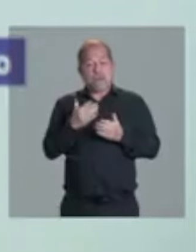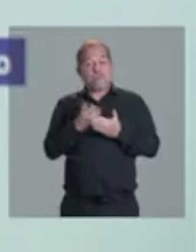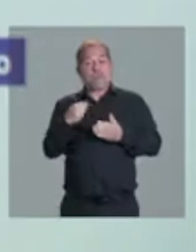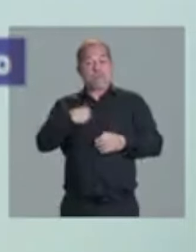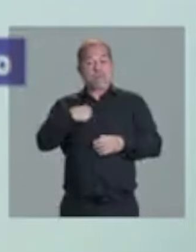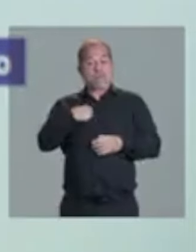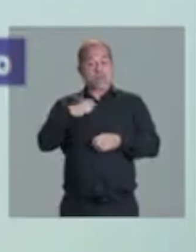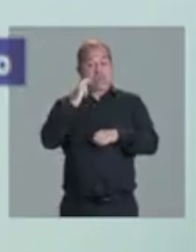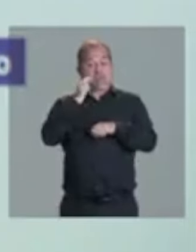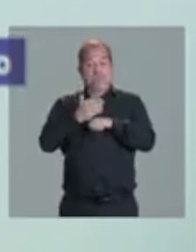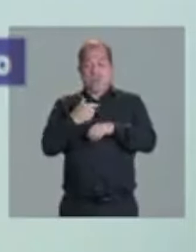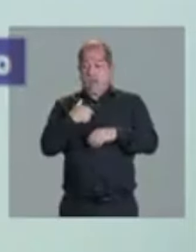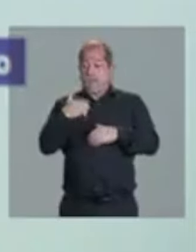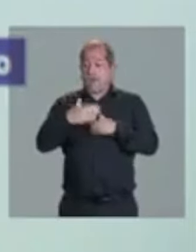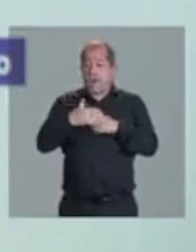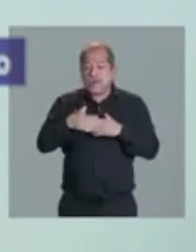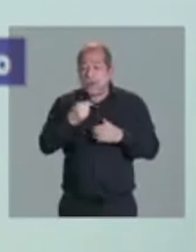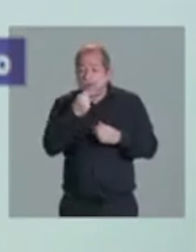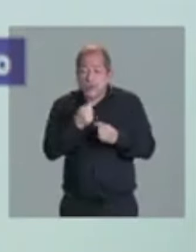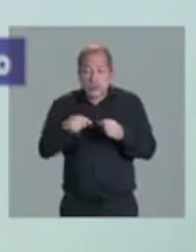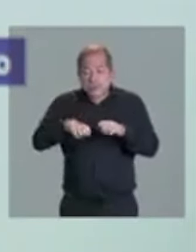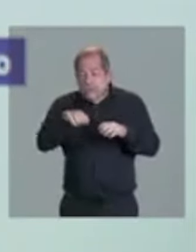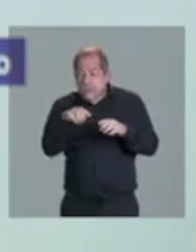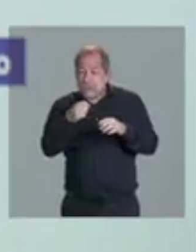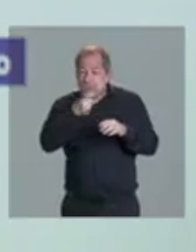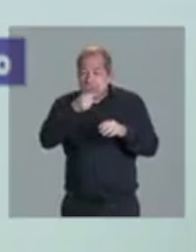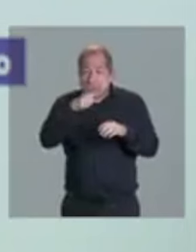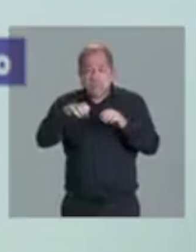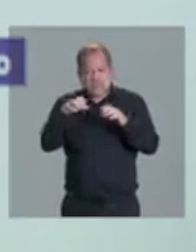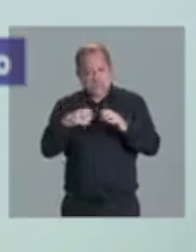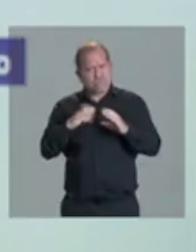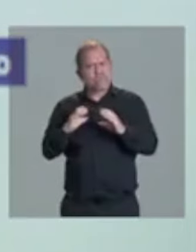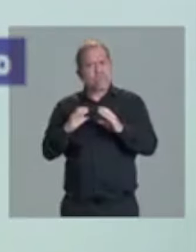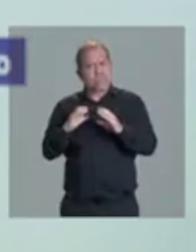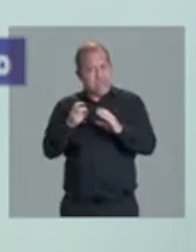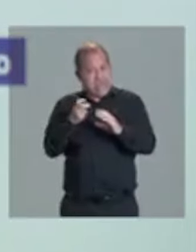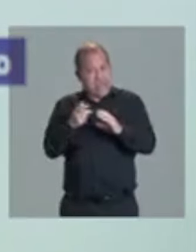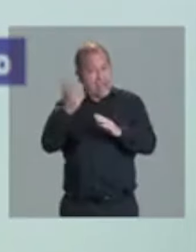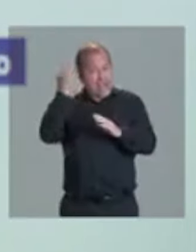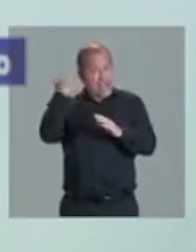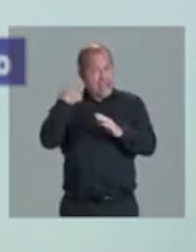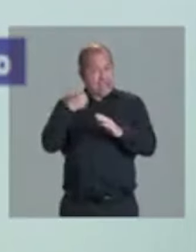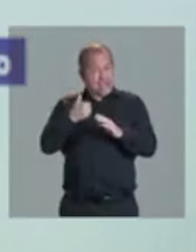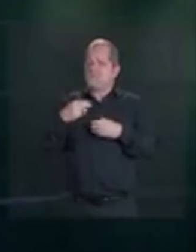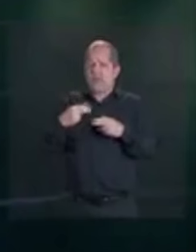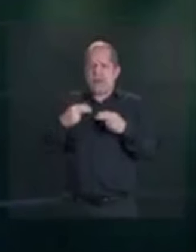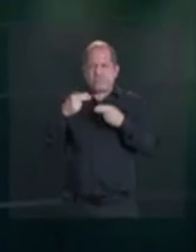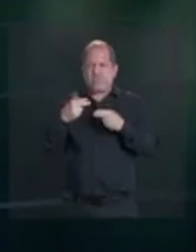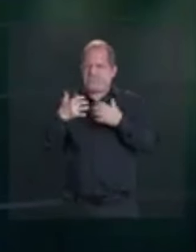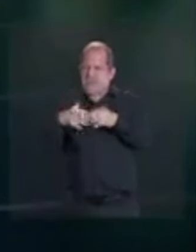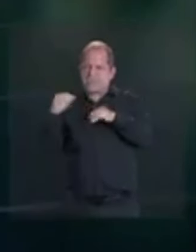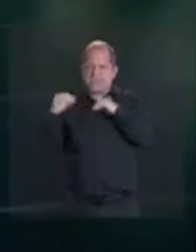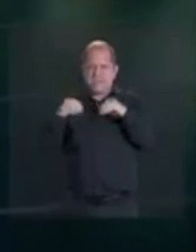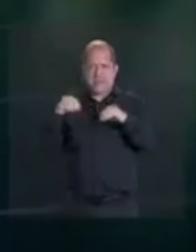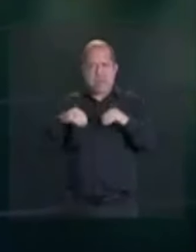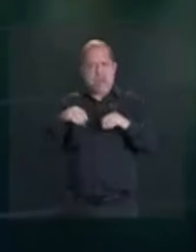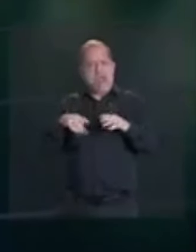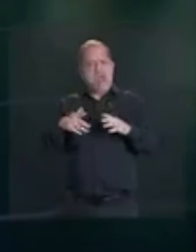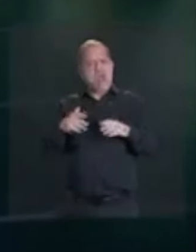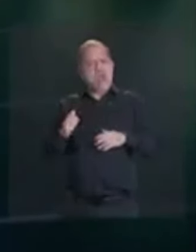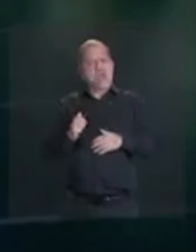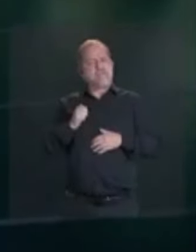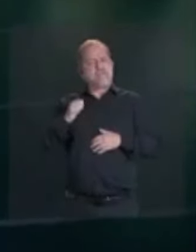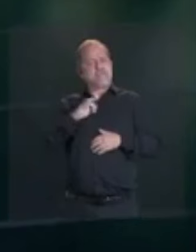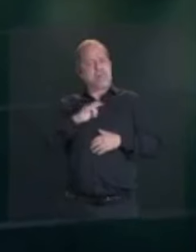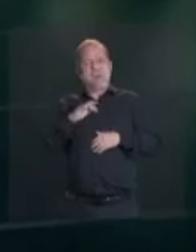vehemencia, muchas veces de peleadora callejera, respecto a, a Claudia Sheinbaum. Si Claudia Sheinbaum contesta o no, esa